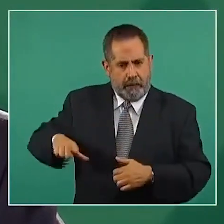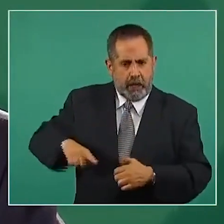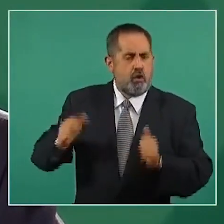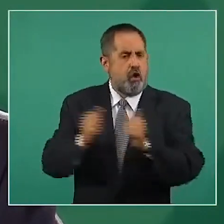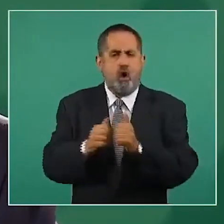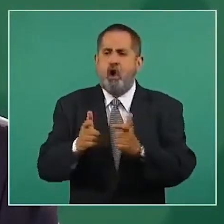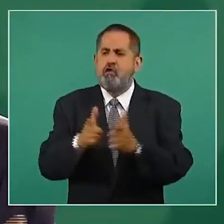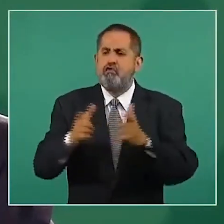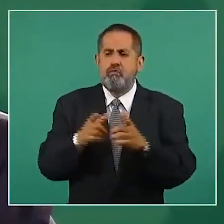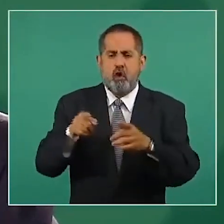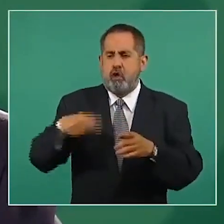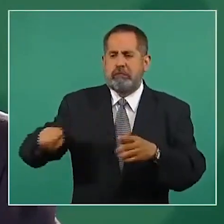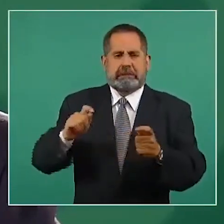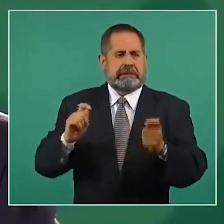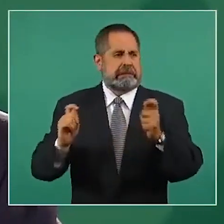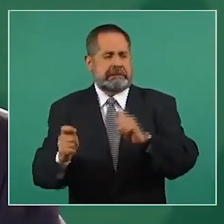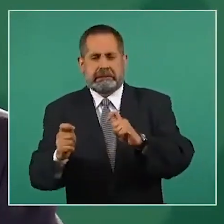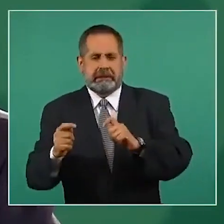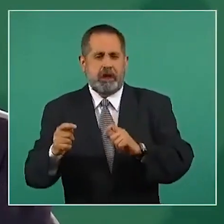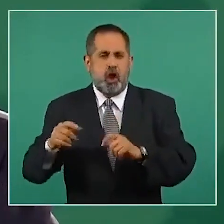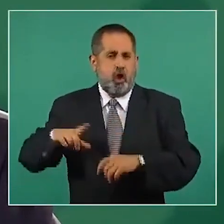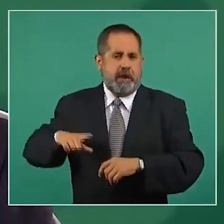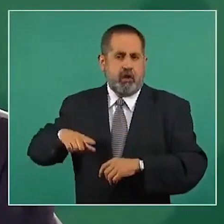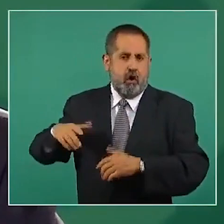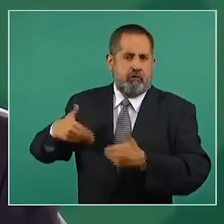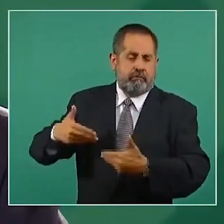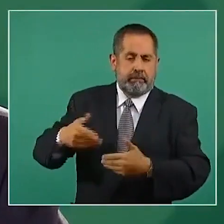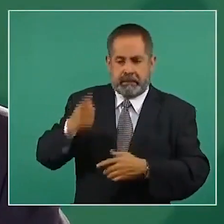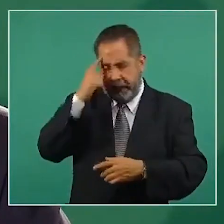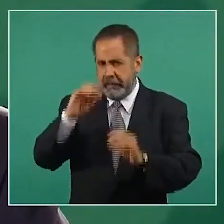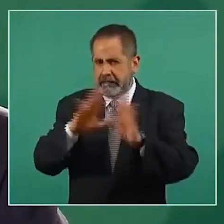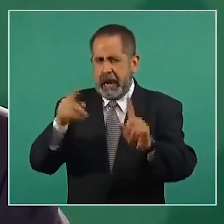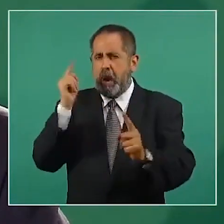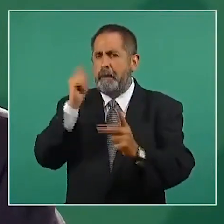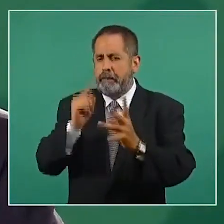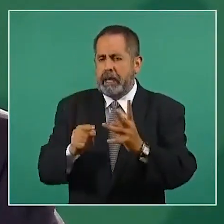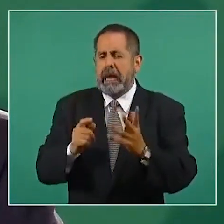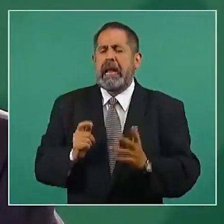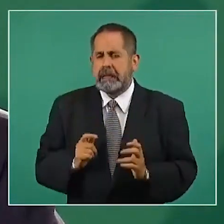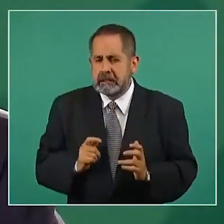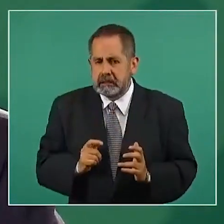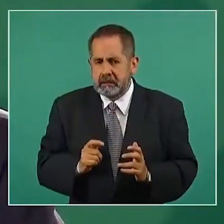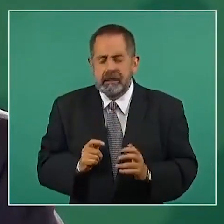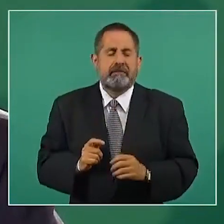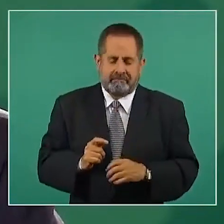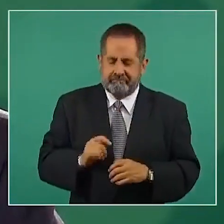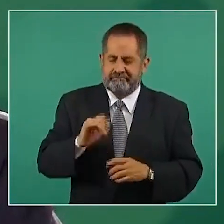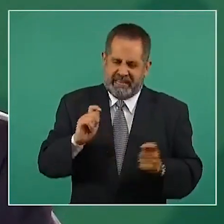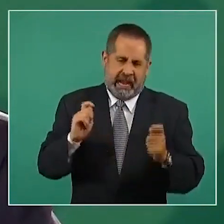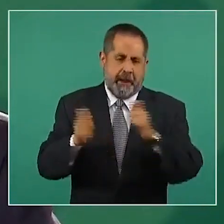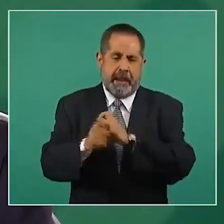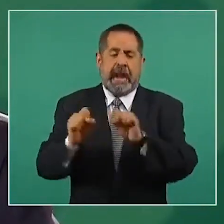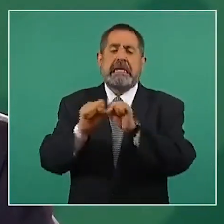del grupo de transición gubernamental, tienen claramente identificada el objetivo de transformar el